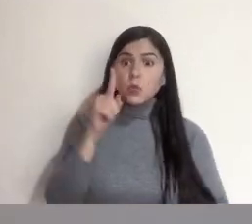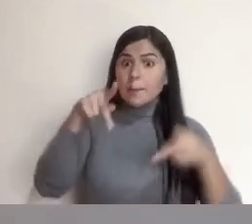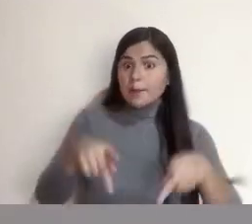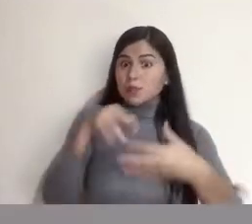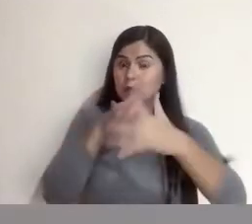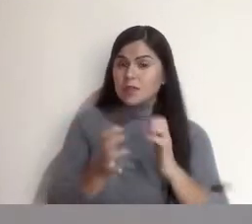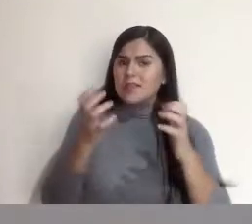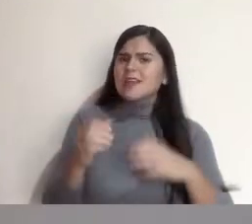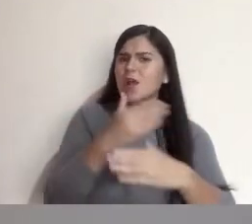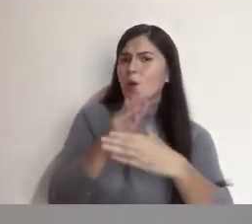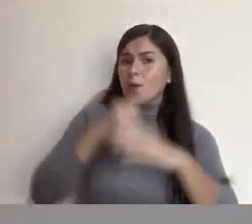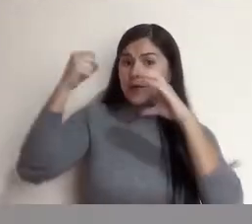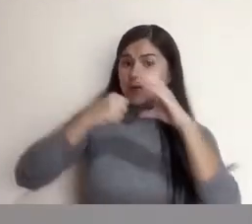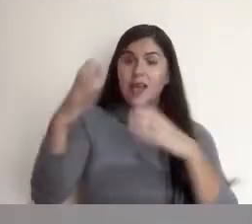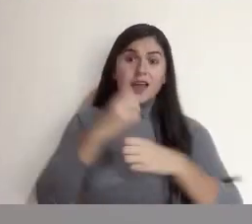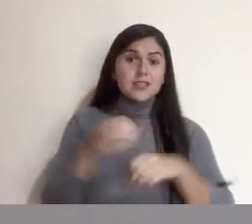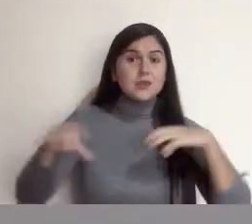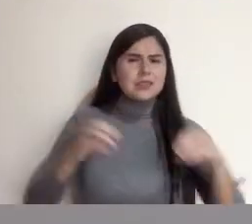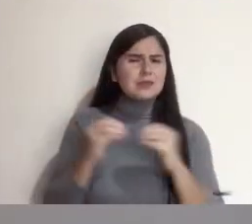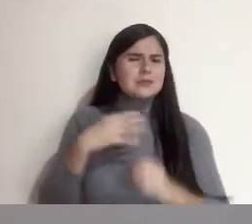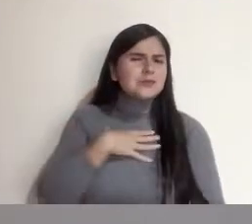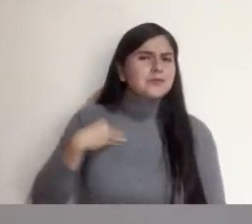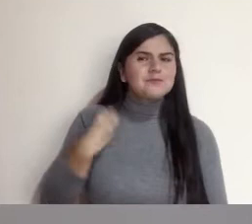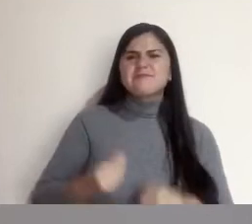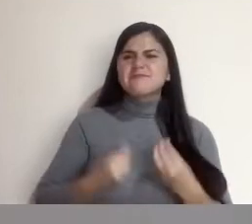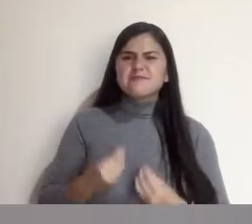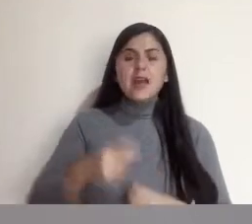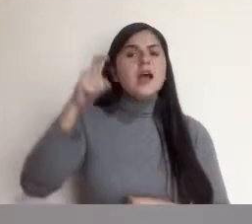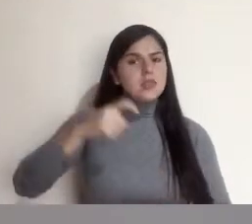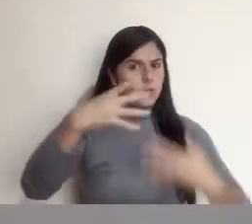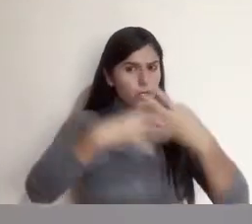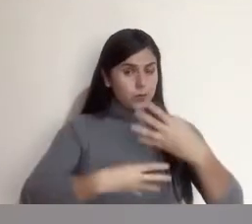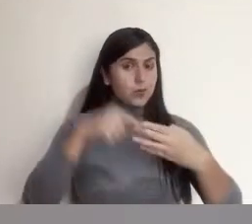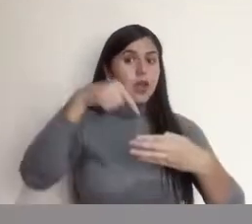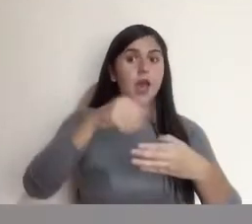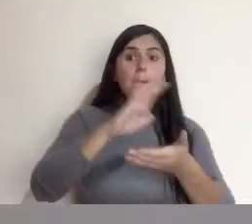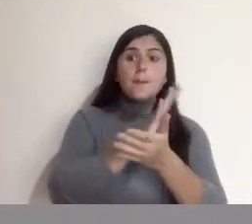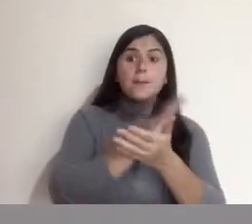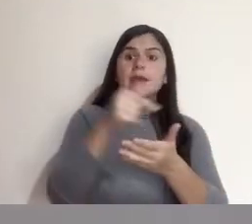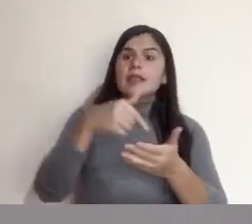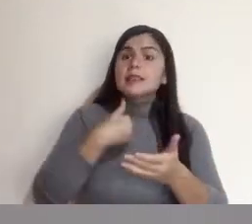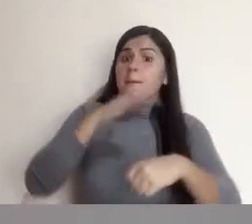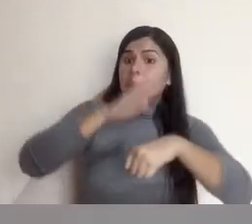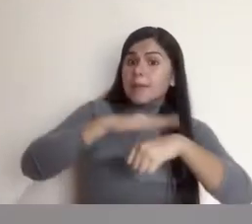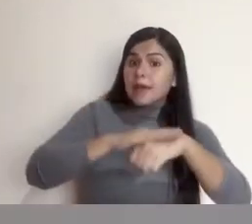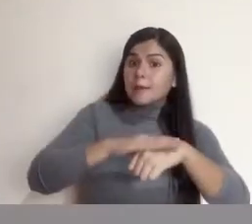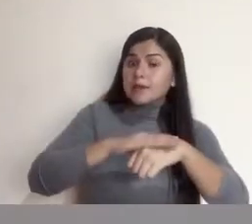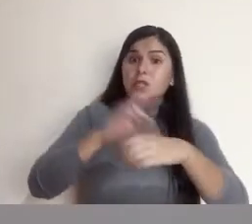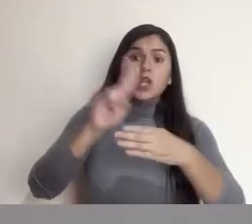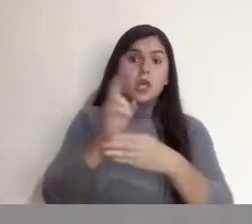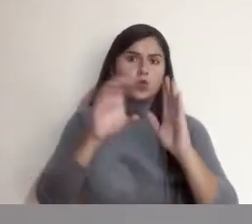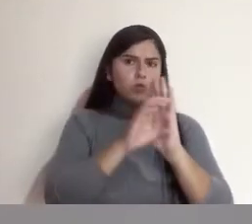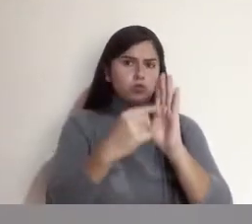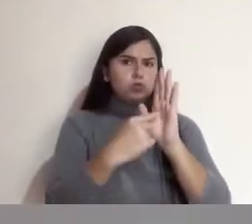estudiante quiere compartir un video haciendo lo que más le gusta, debe descargar el oficio que contiene el consentimiento informado de uso